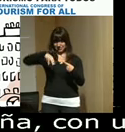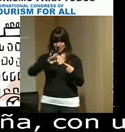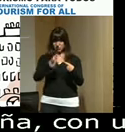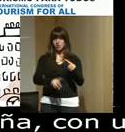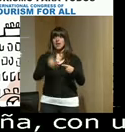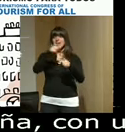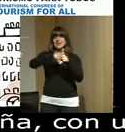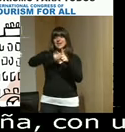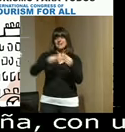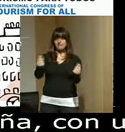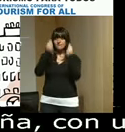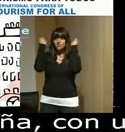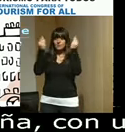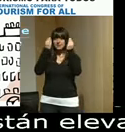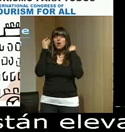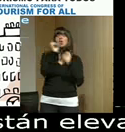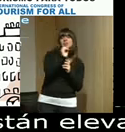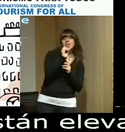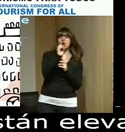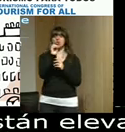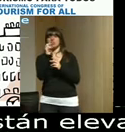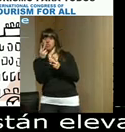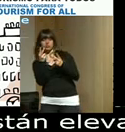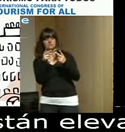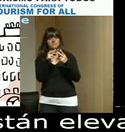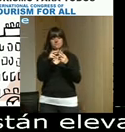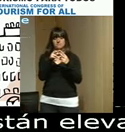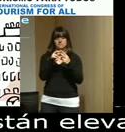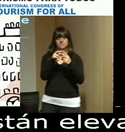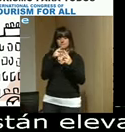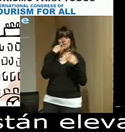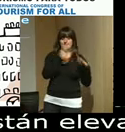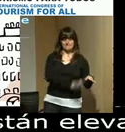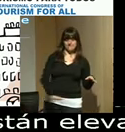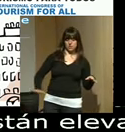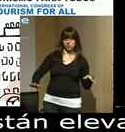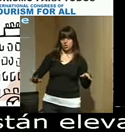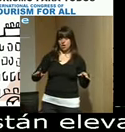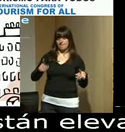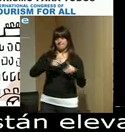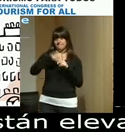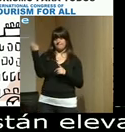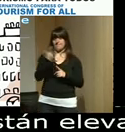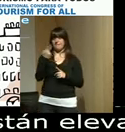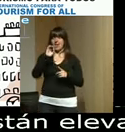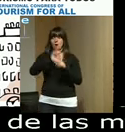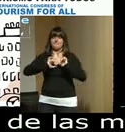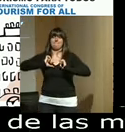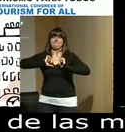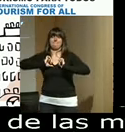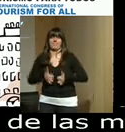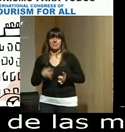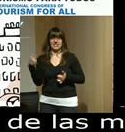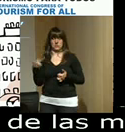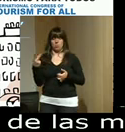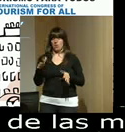nivel formativo de nivel 0 o 2, es decir, preescolar, primaria o como mucho primera etapa de educación secundaria. Hablamos de